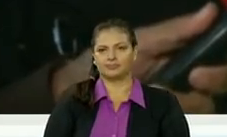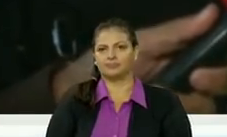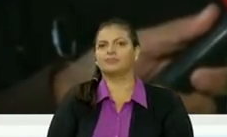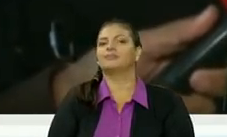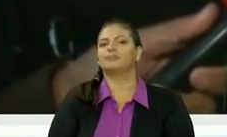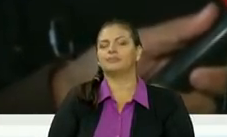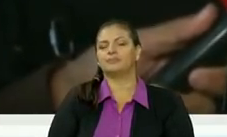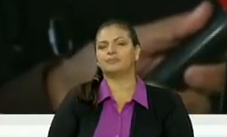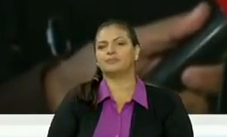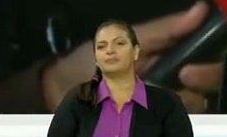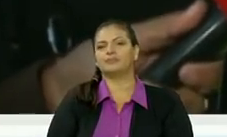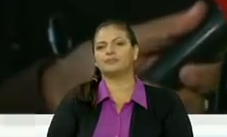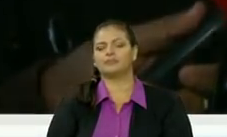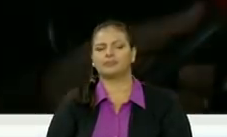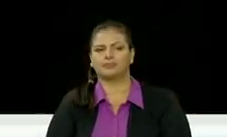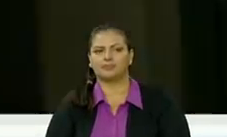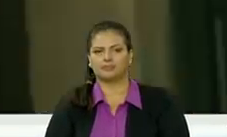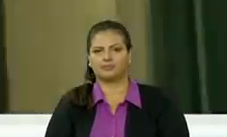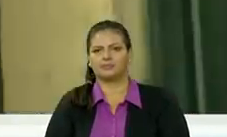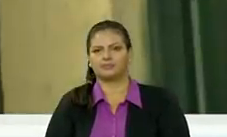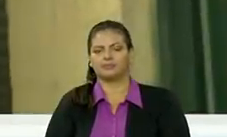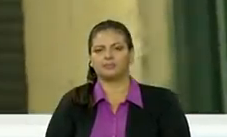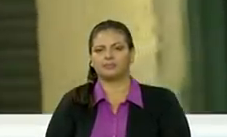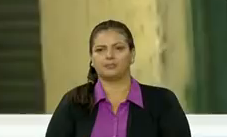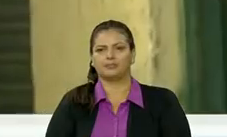desactivarles si tenían algún dispositivo de ubicación.